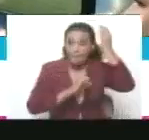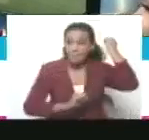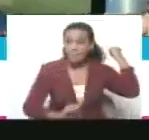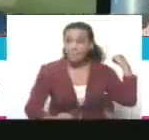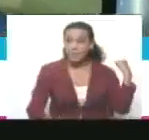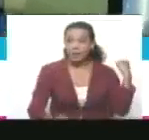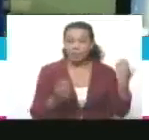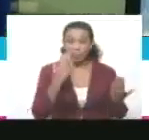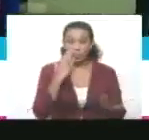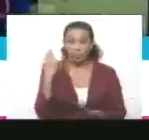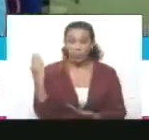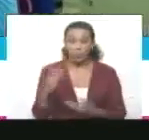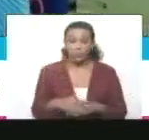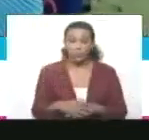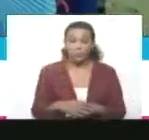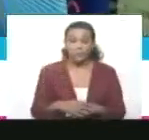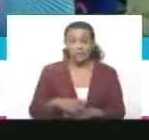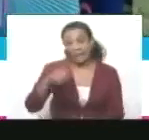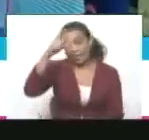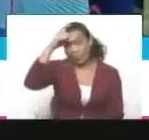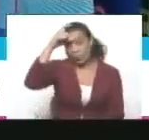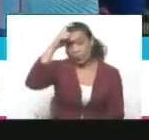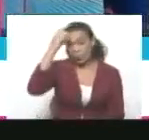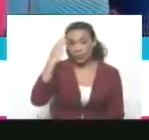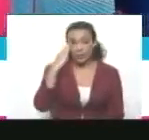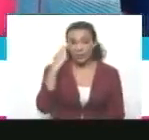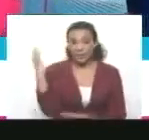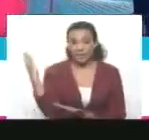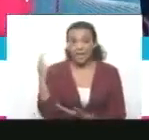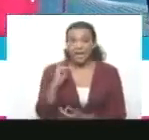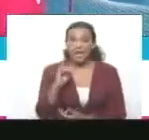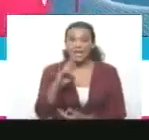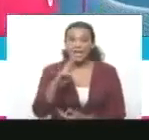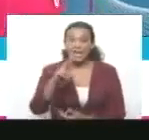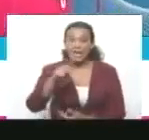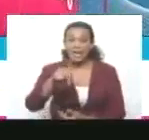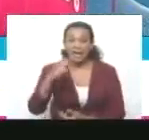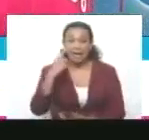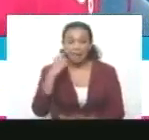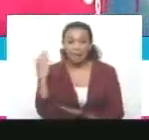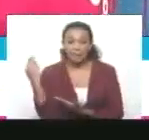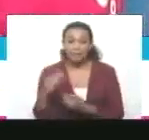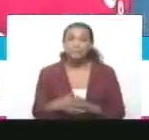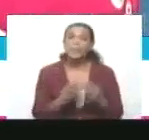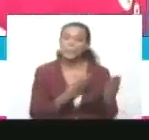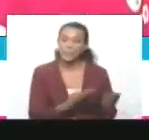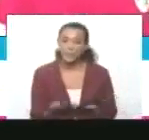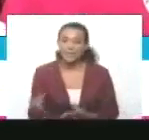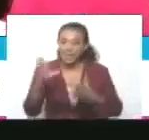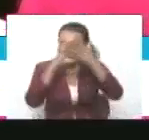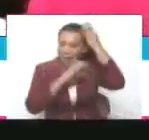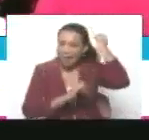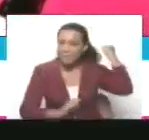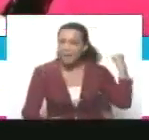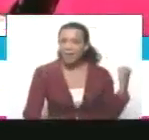República de Turquía, Aydan Karamanoglu. Bienvenido, embajador, por